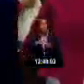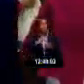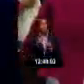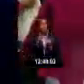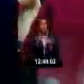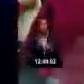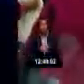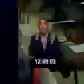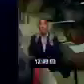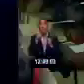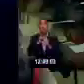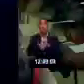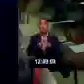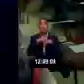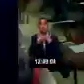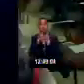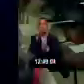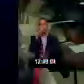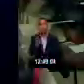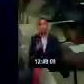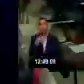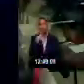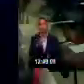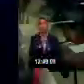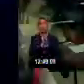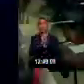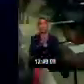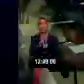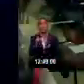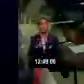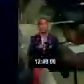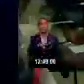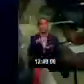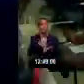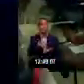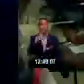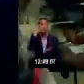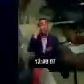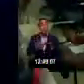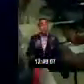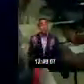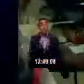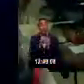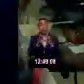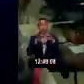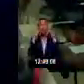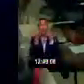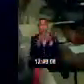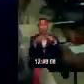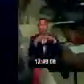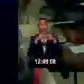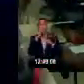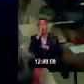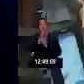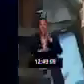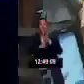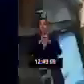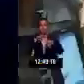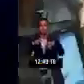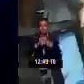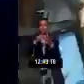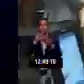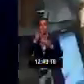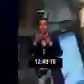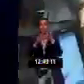el asambleísta de Creo, Homero Castañer, presentó un pedido de cambio del orden del día para que a través de la Comisión de Relaciones Internacionales